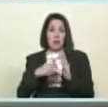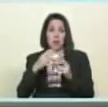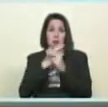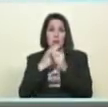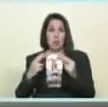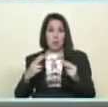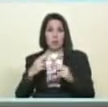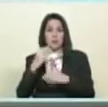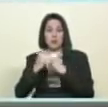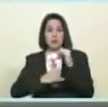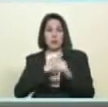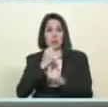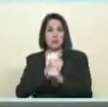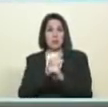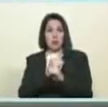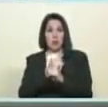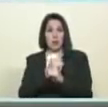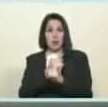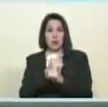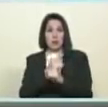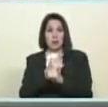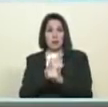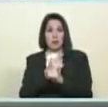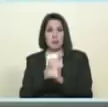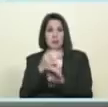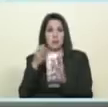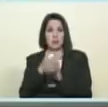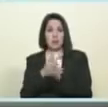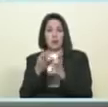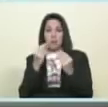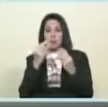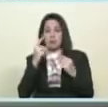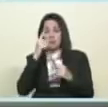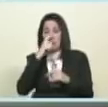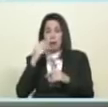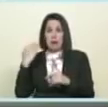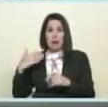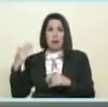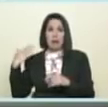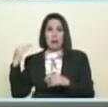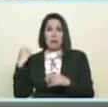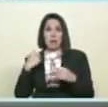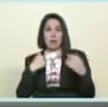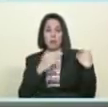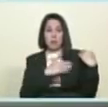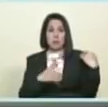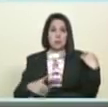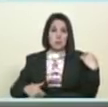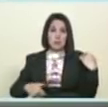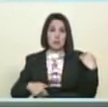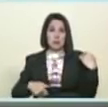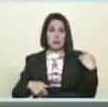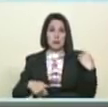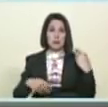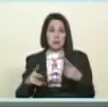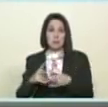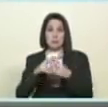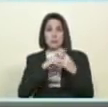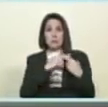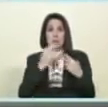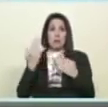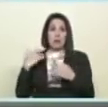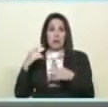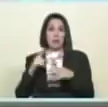compromisos internacionales, adoptados mucho antes de que yo fuera presidente, en los